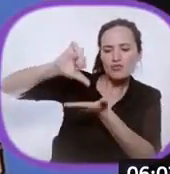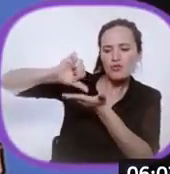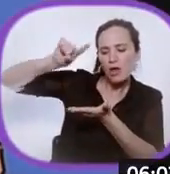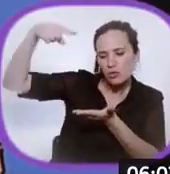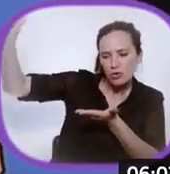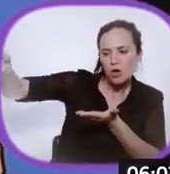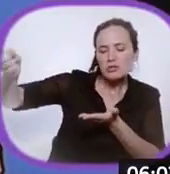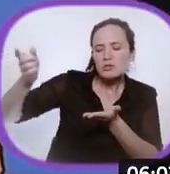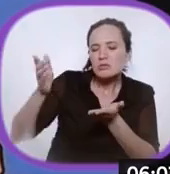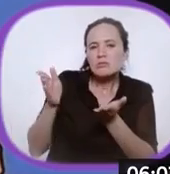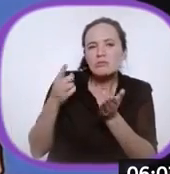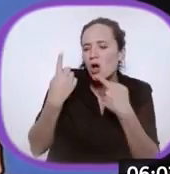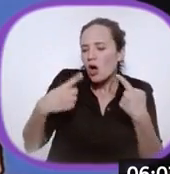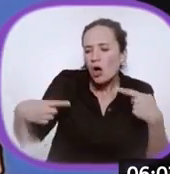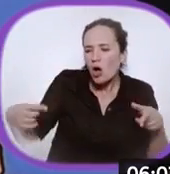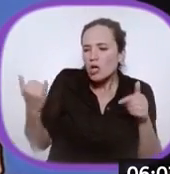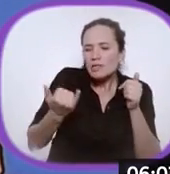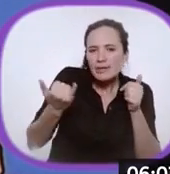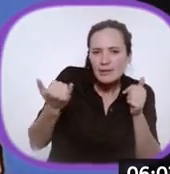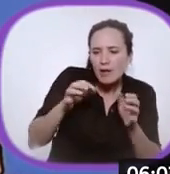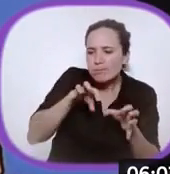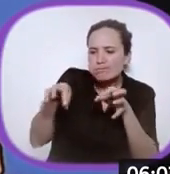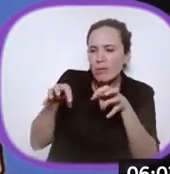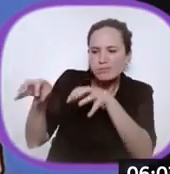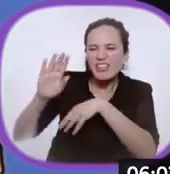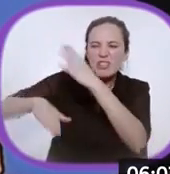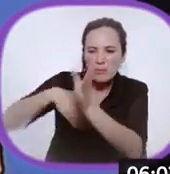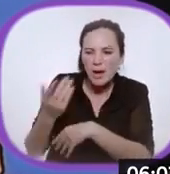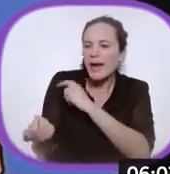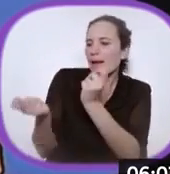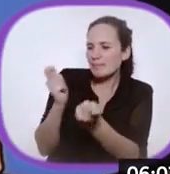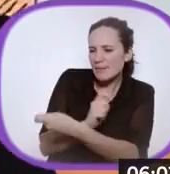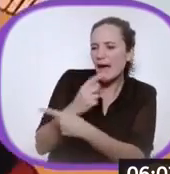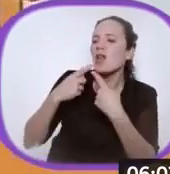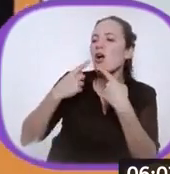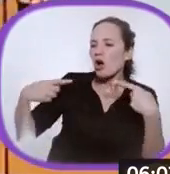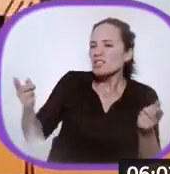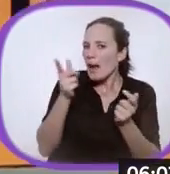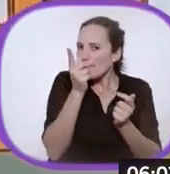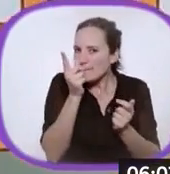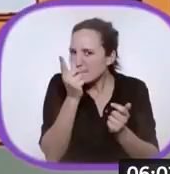con una carga de fertilizantes. Zarpó hacia el Callao el día 14 con una carga de madera. Gracias.